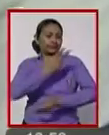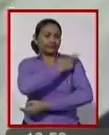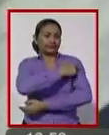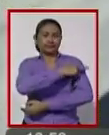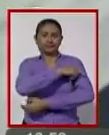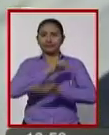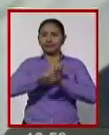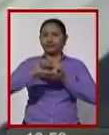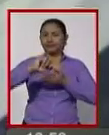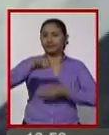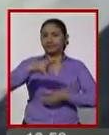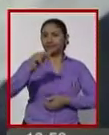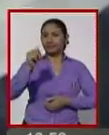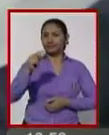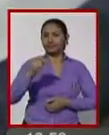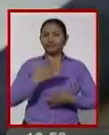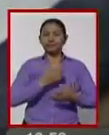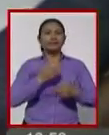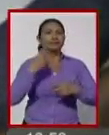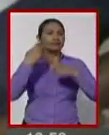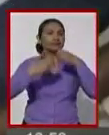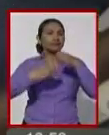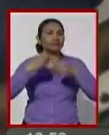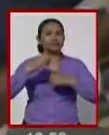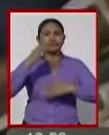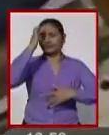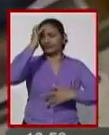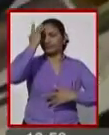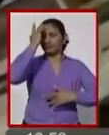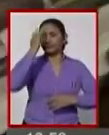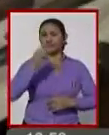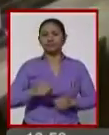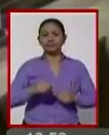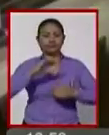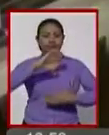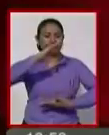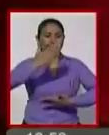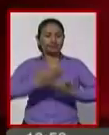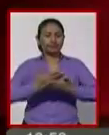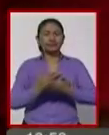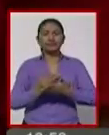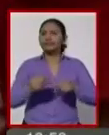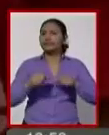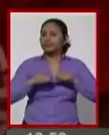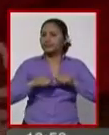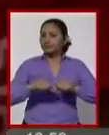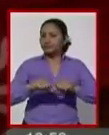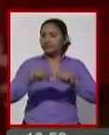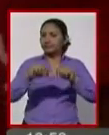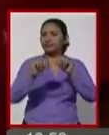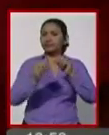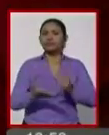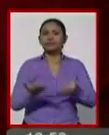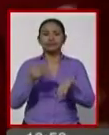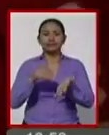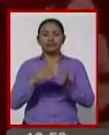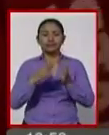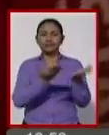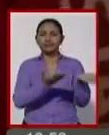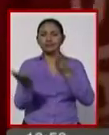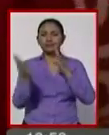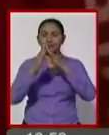Hospital San Juan de Dios. Ella sufrió un derrame cerebral. Sus hijos continúan extremando esfuerzos para poder tenerla nuevamente en